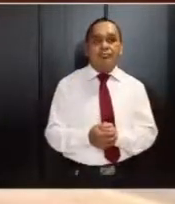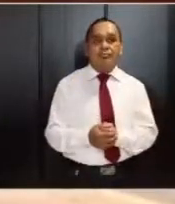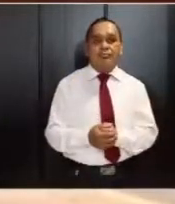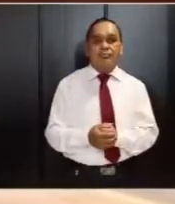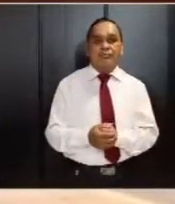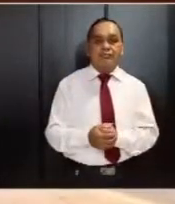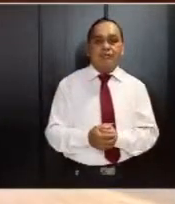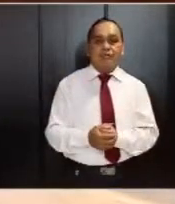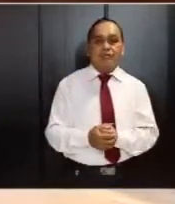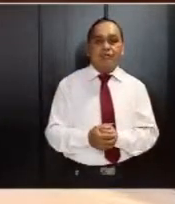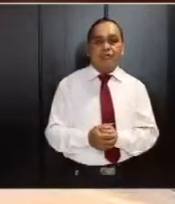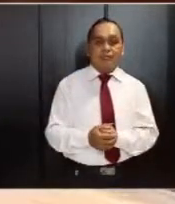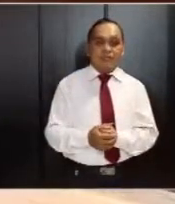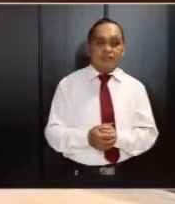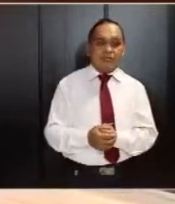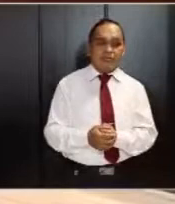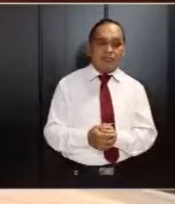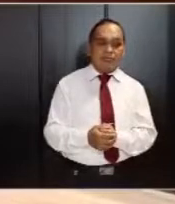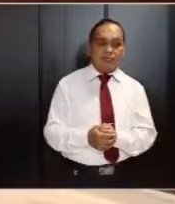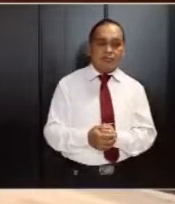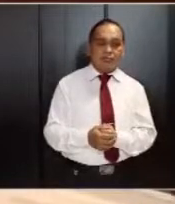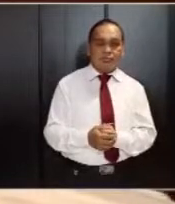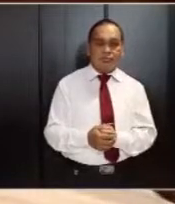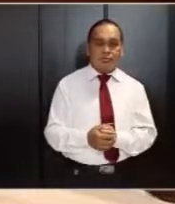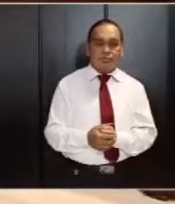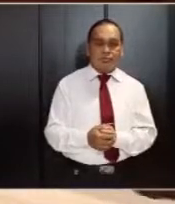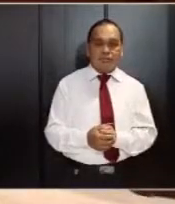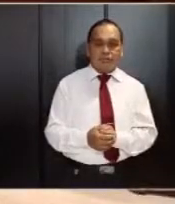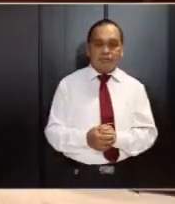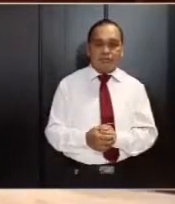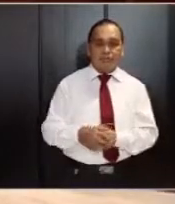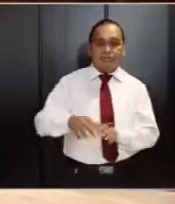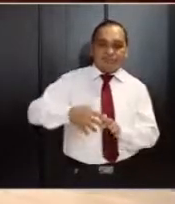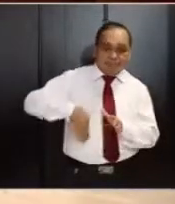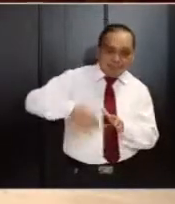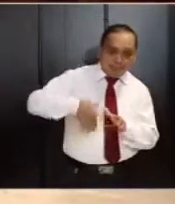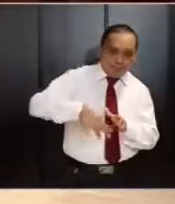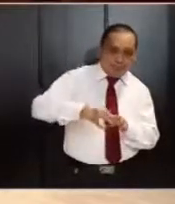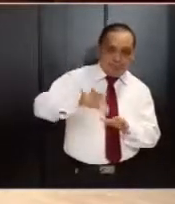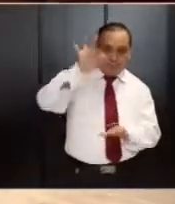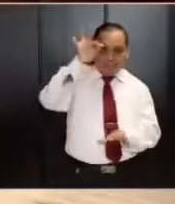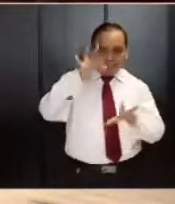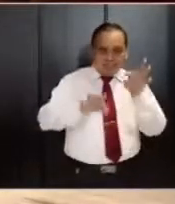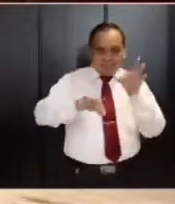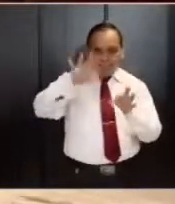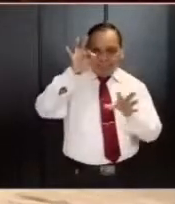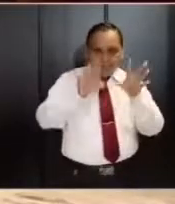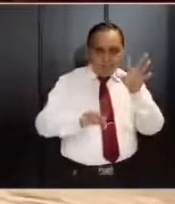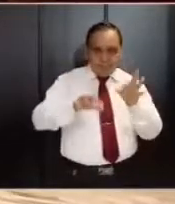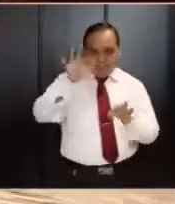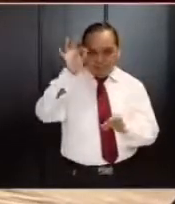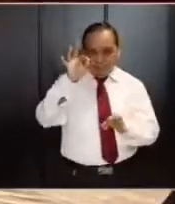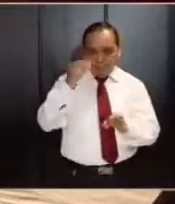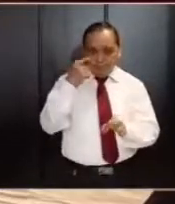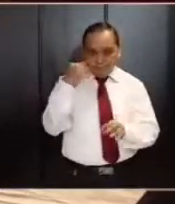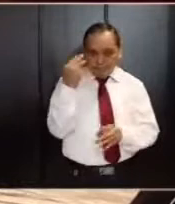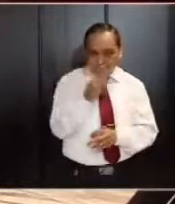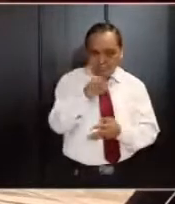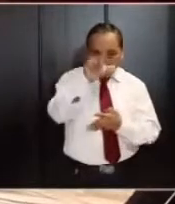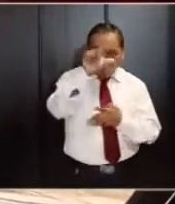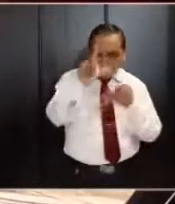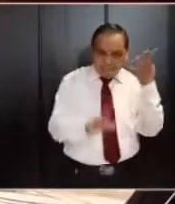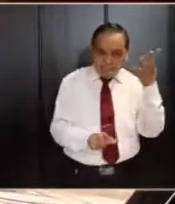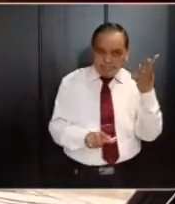estamos sacando. Ya están sacando. Ustedes siguen trabajando. Atrás con la interventora están trabajando en las